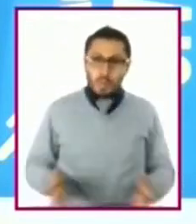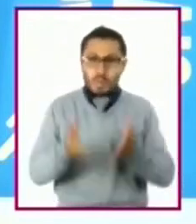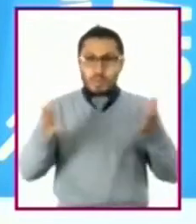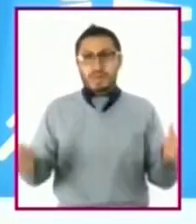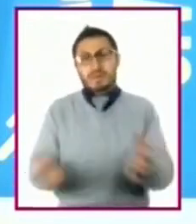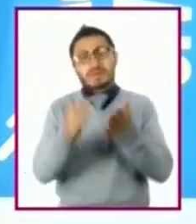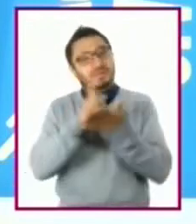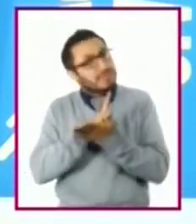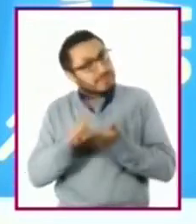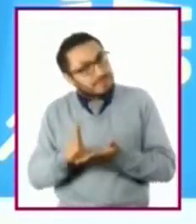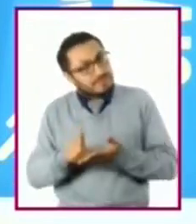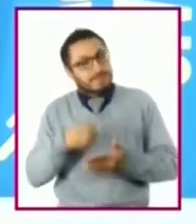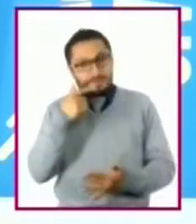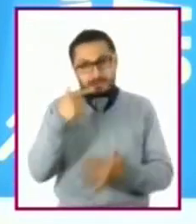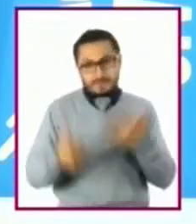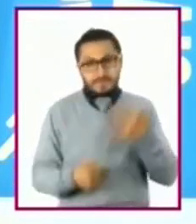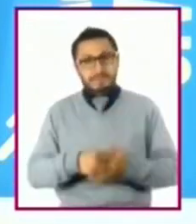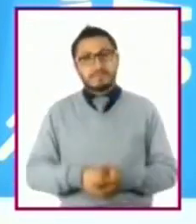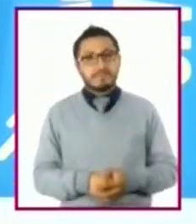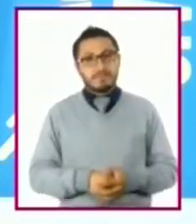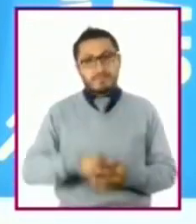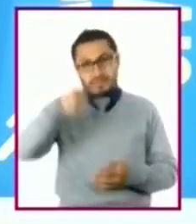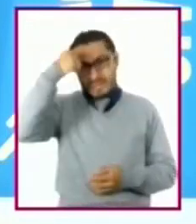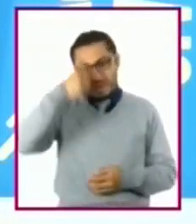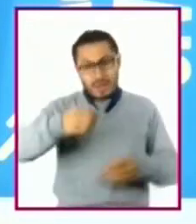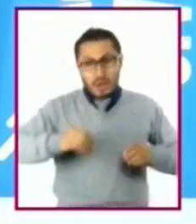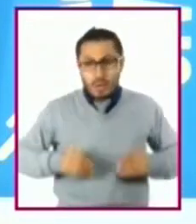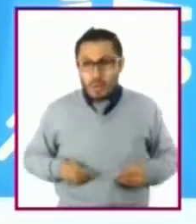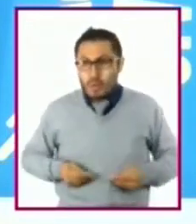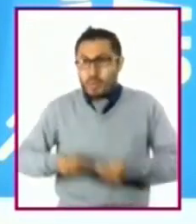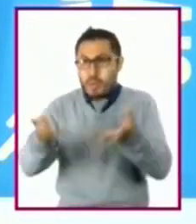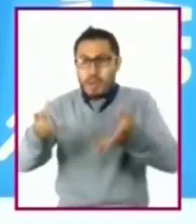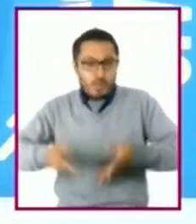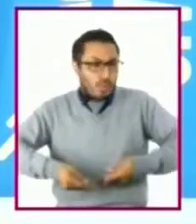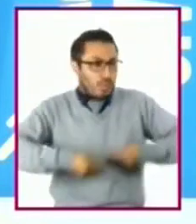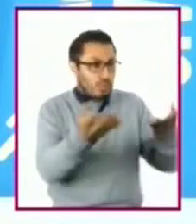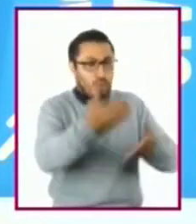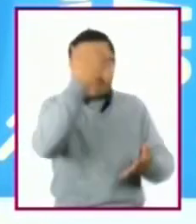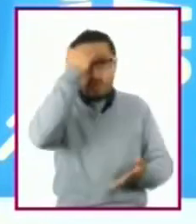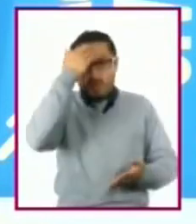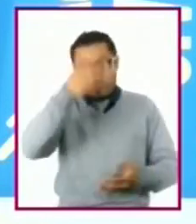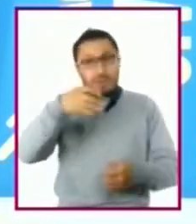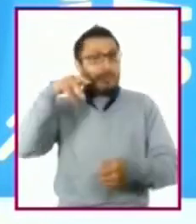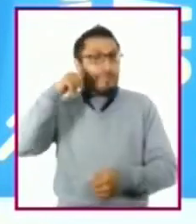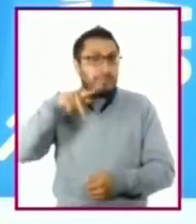estos, dándolos a conocer, defendiendo siempre la libertad y la dignidad humana.